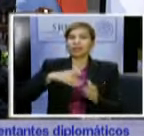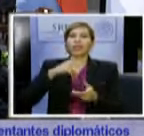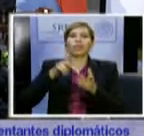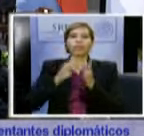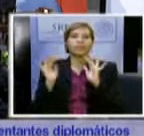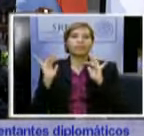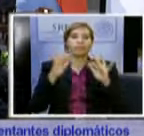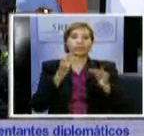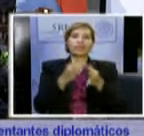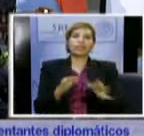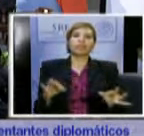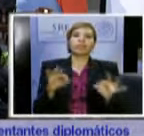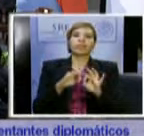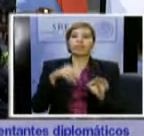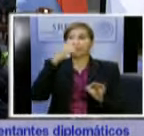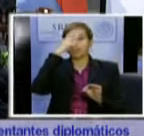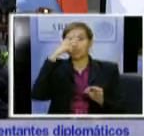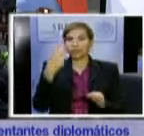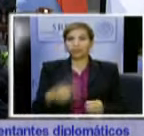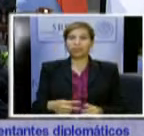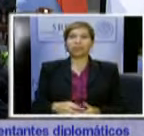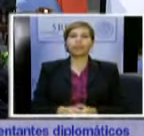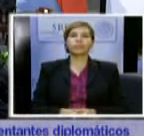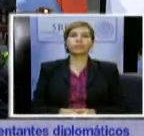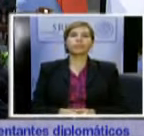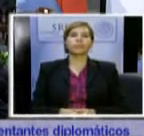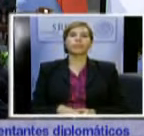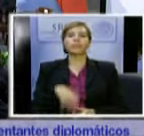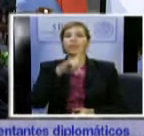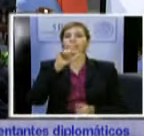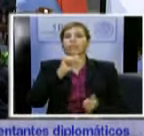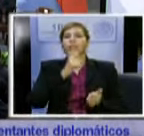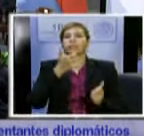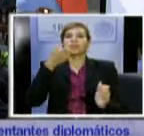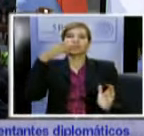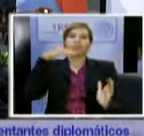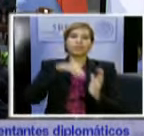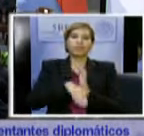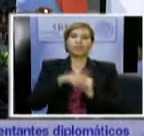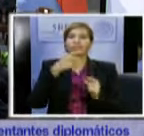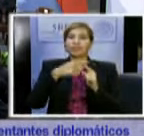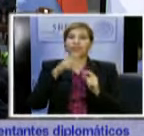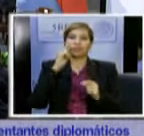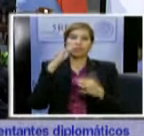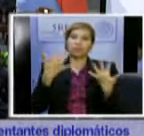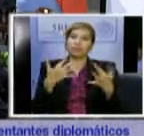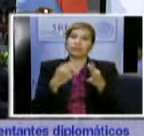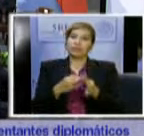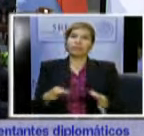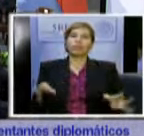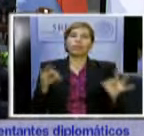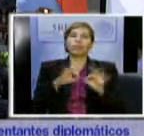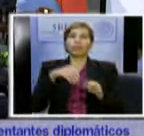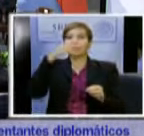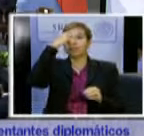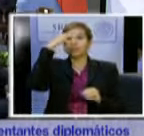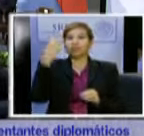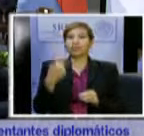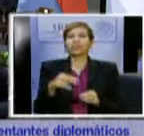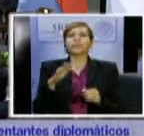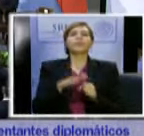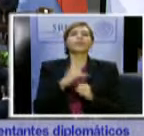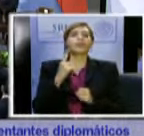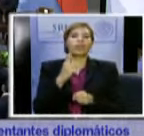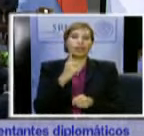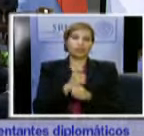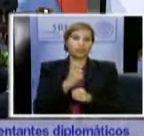flujo importante de mexicanos. Viene la Gran Depresión, es un hecho muy icónico, muy importante para México, porque hay